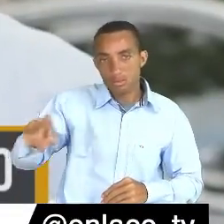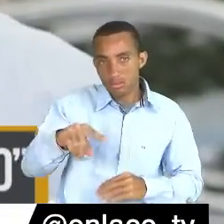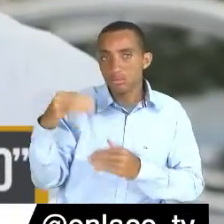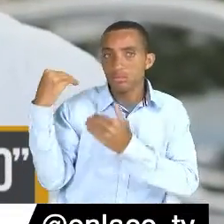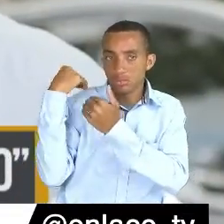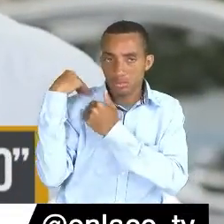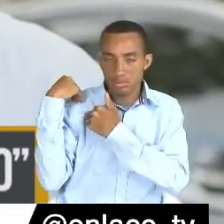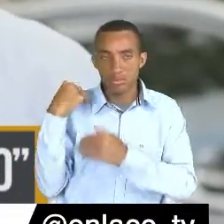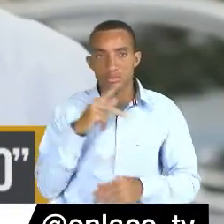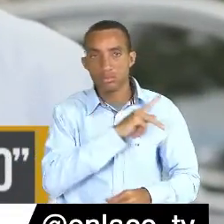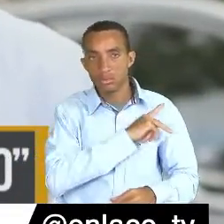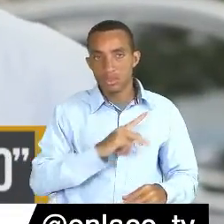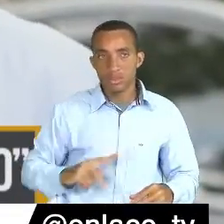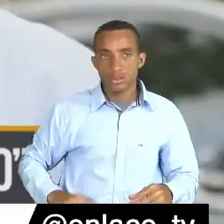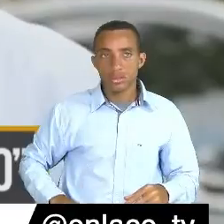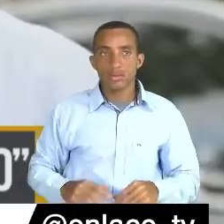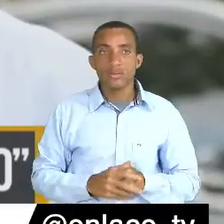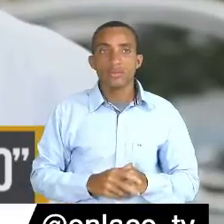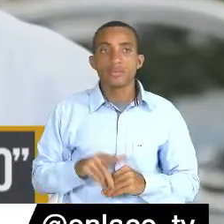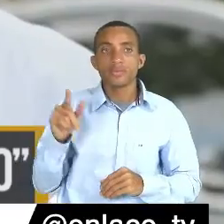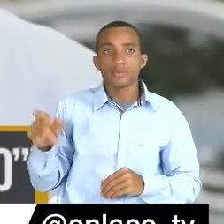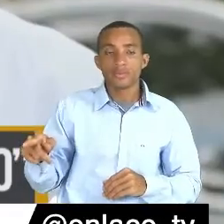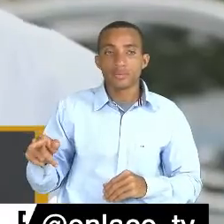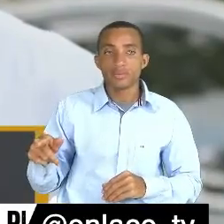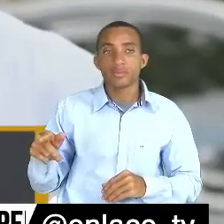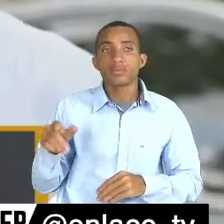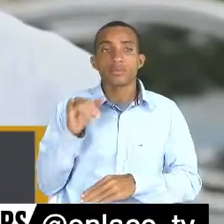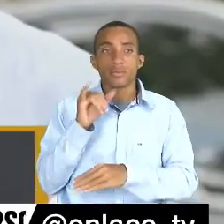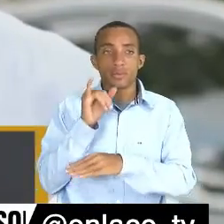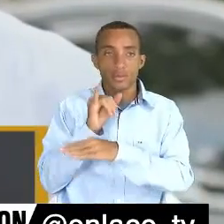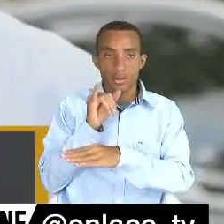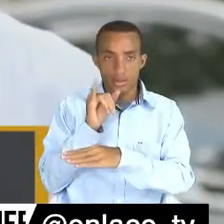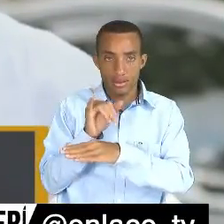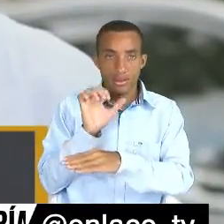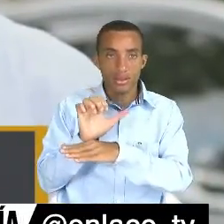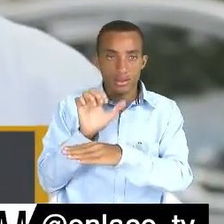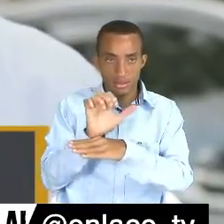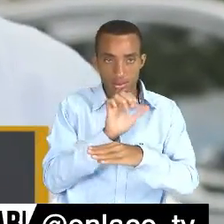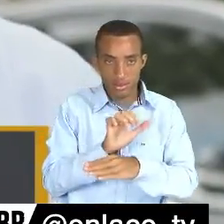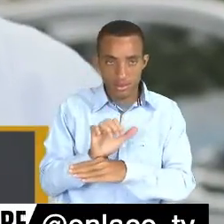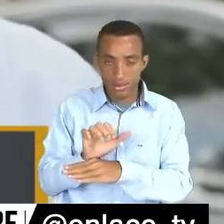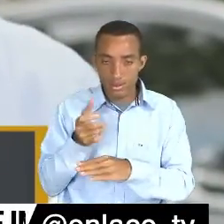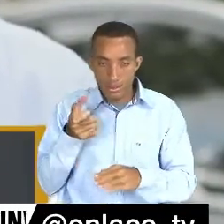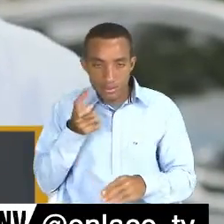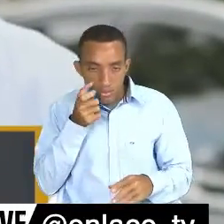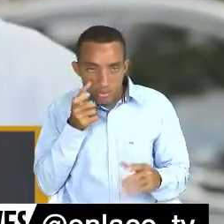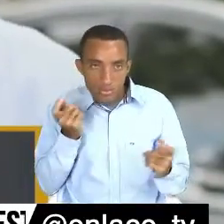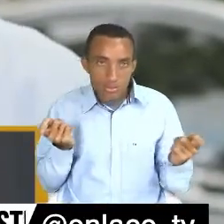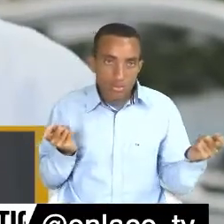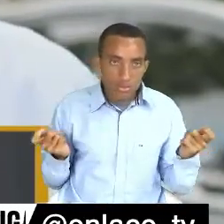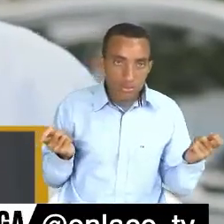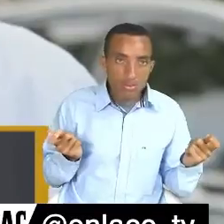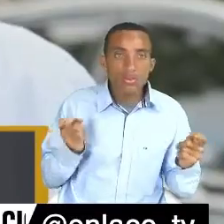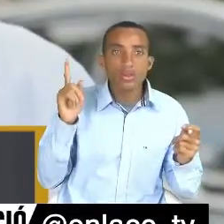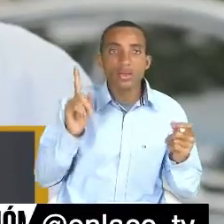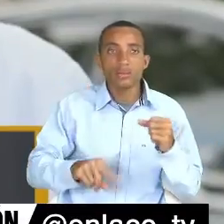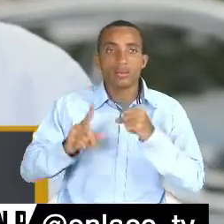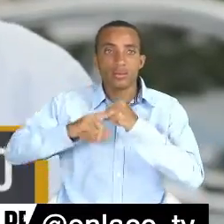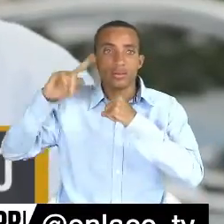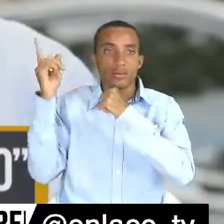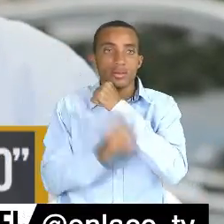personero municipal. Es la entidad que controla, regula y lo que tiene que y castiga también a los